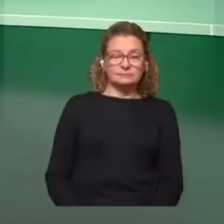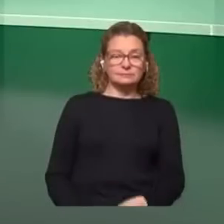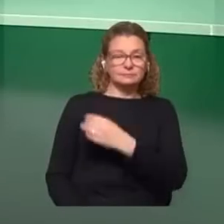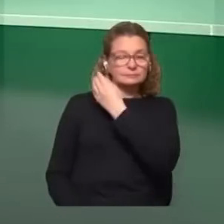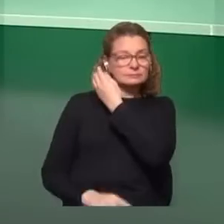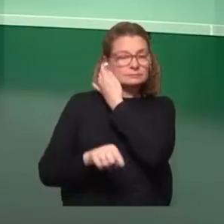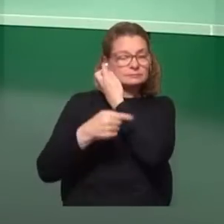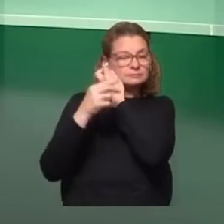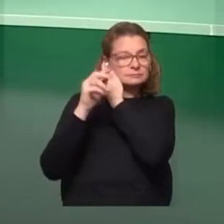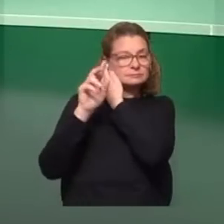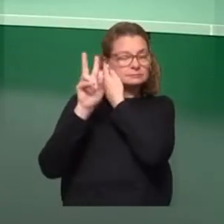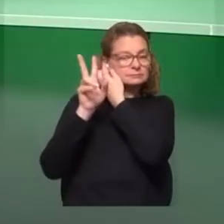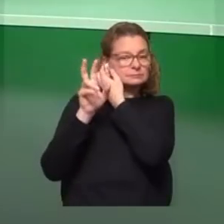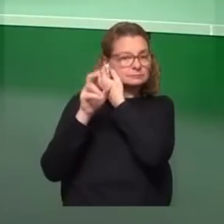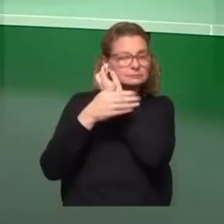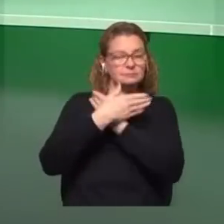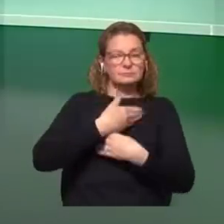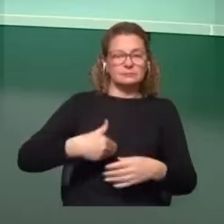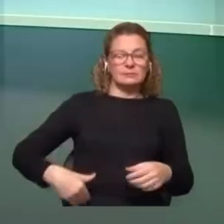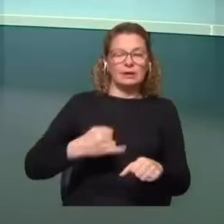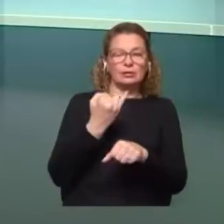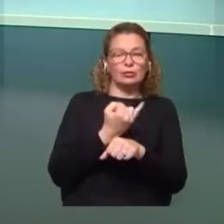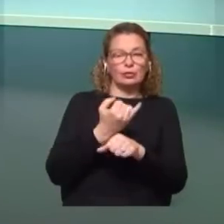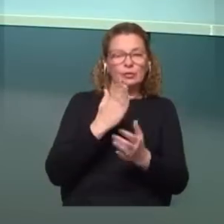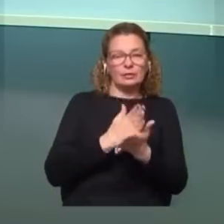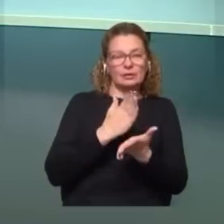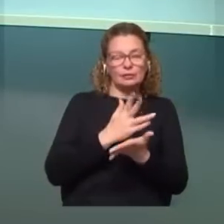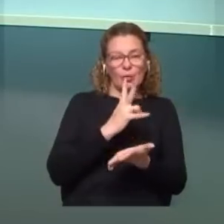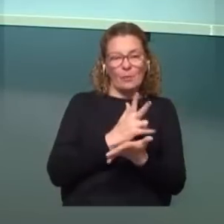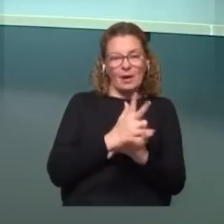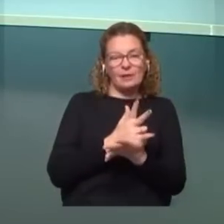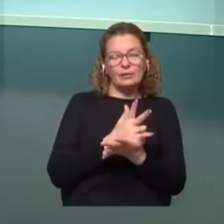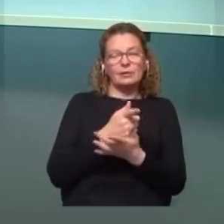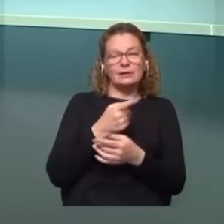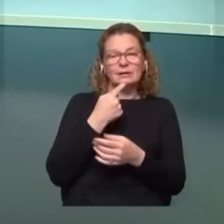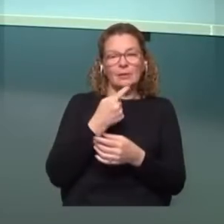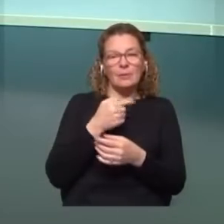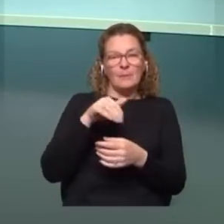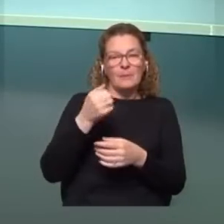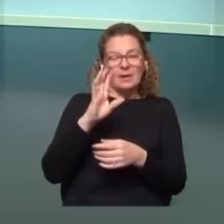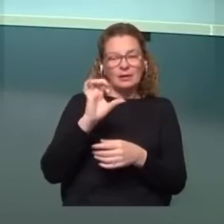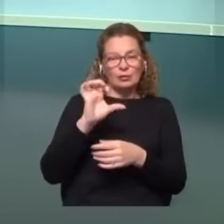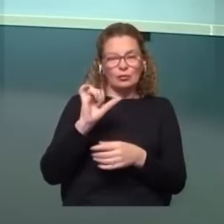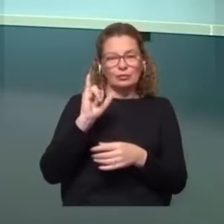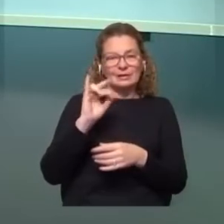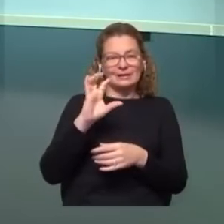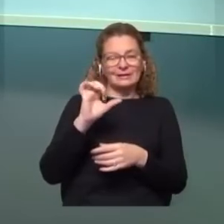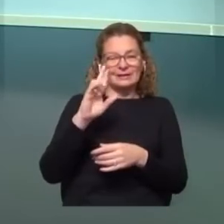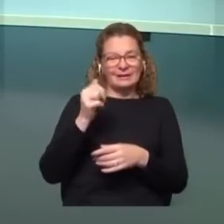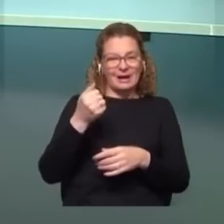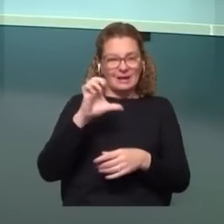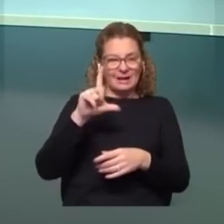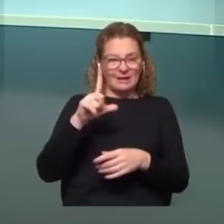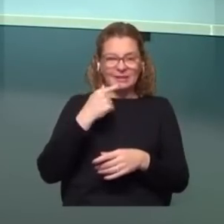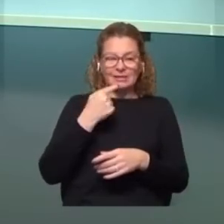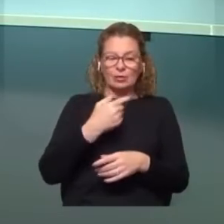otro asunto el presidente de la institución Nacional de Derechos Humanos y defensoría del pueblo Marcos Israel dijo que el